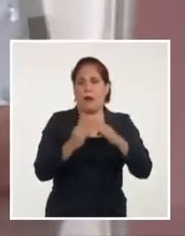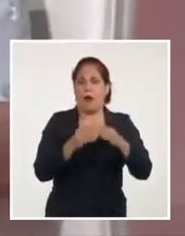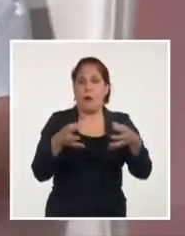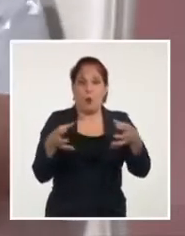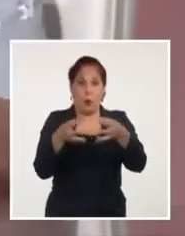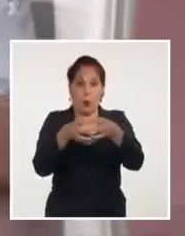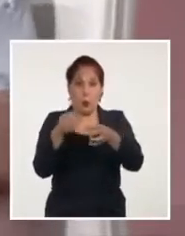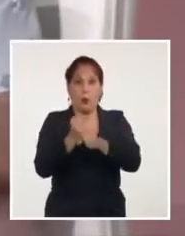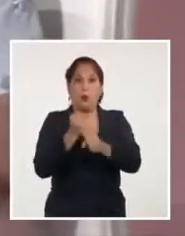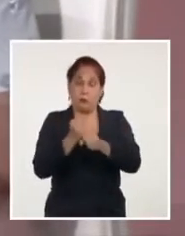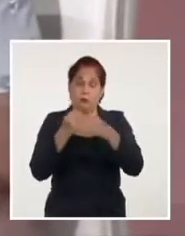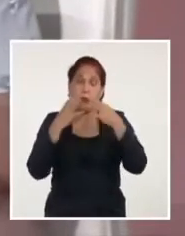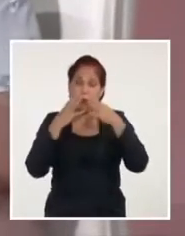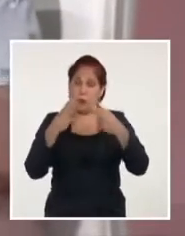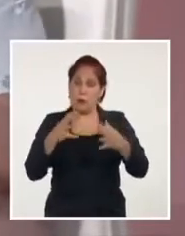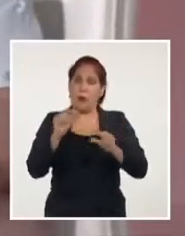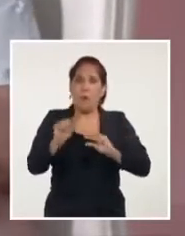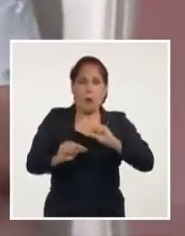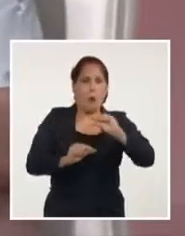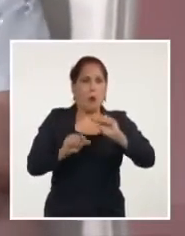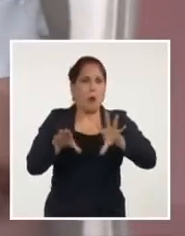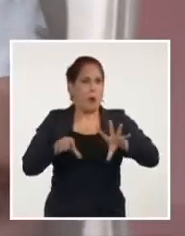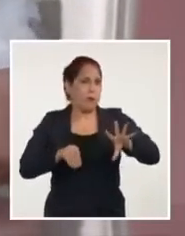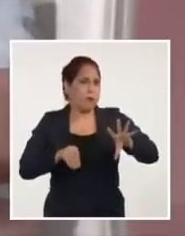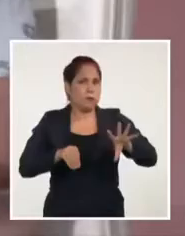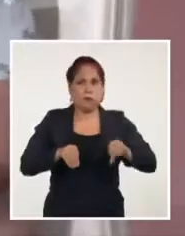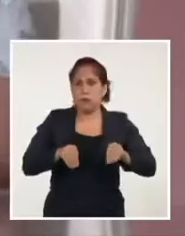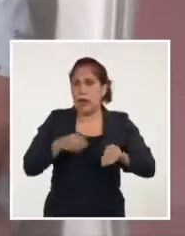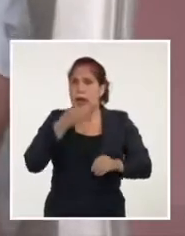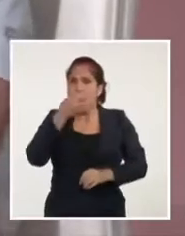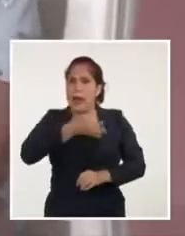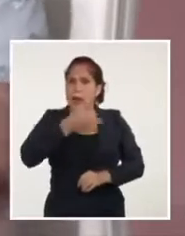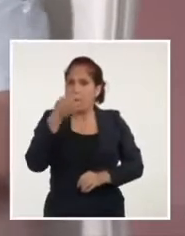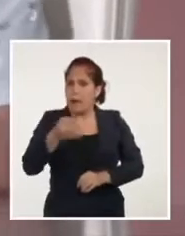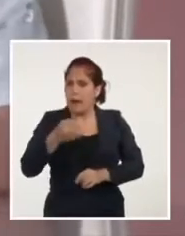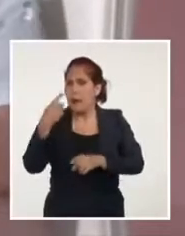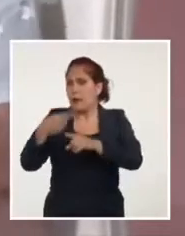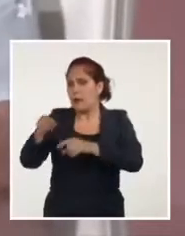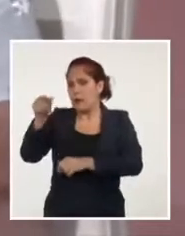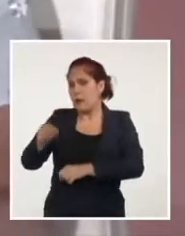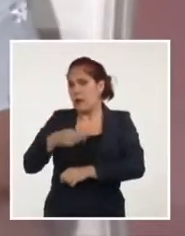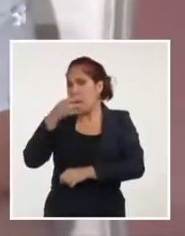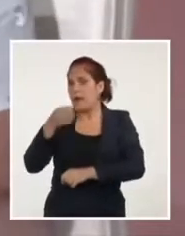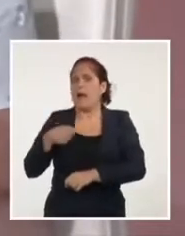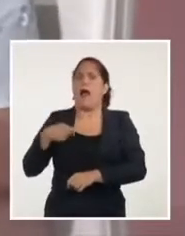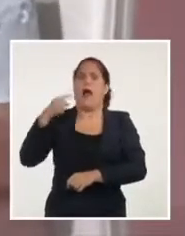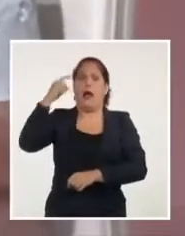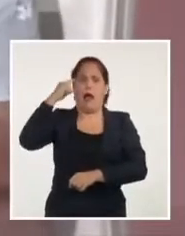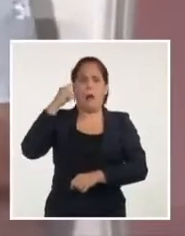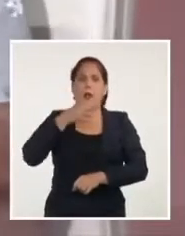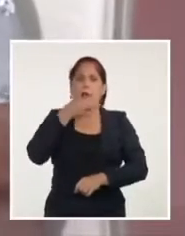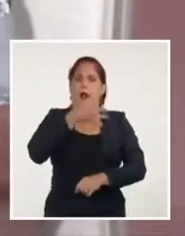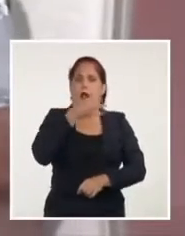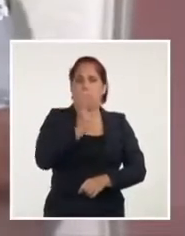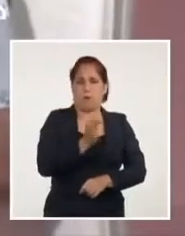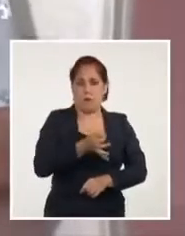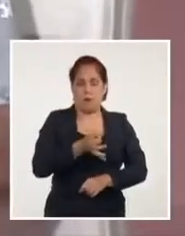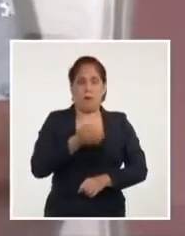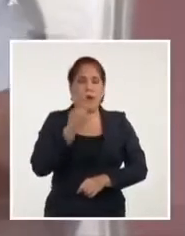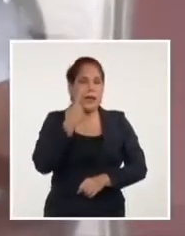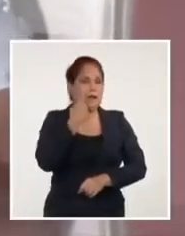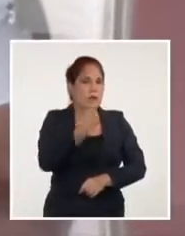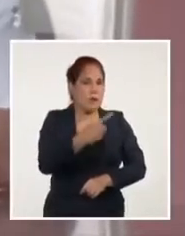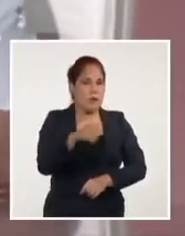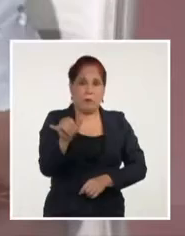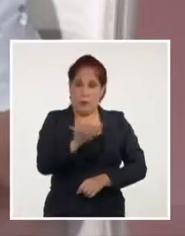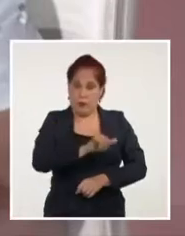colectivas y nos vamos reapropiando como grupos de discursos, de narrativas, de lenguajes, de palabras, de visualidades.